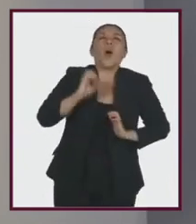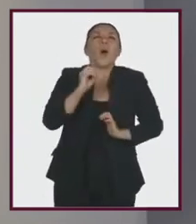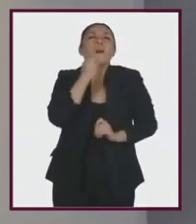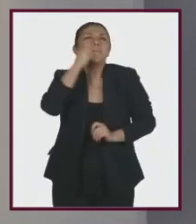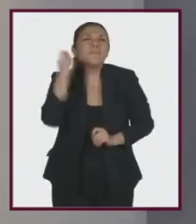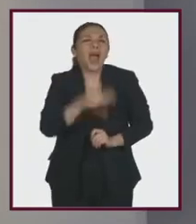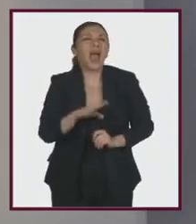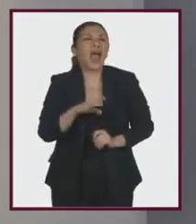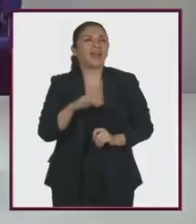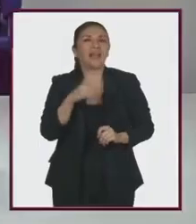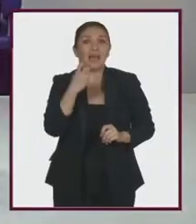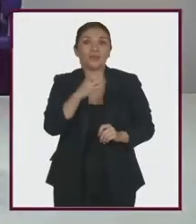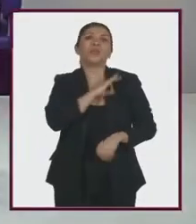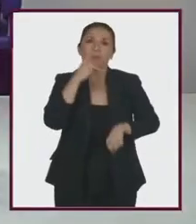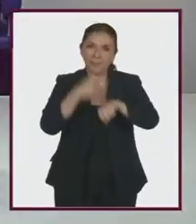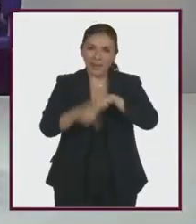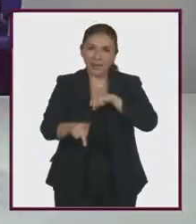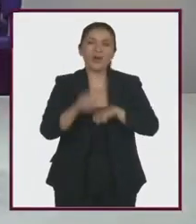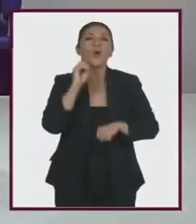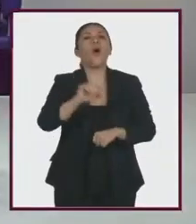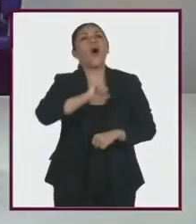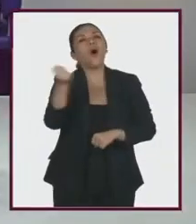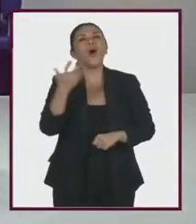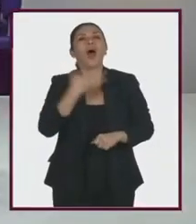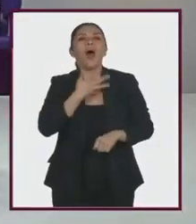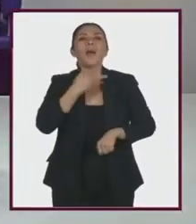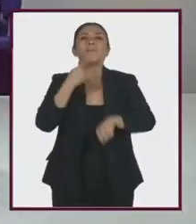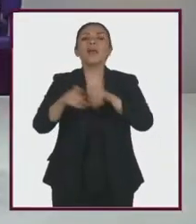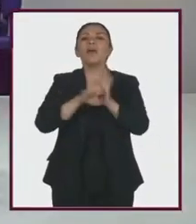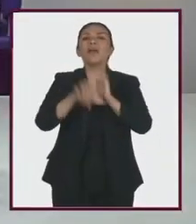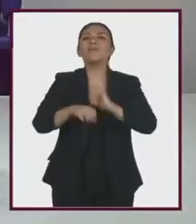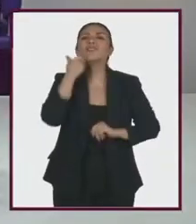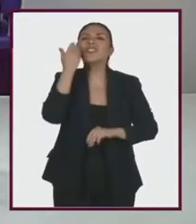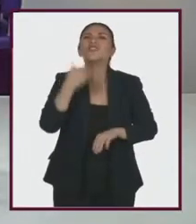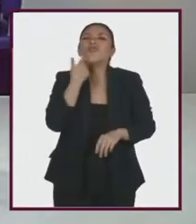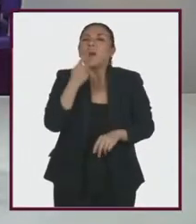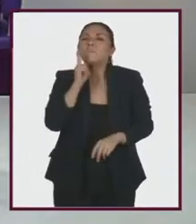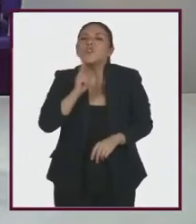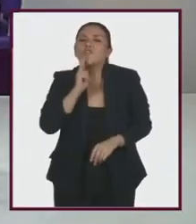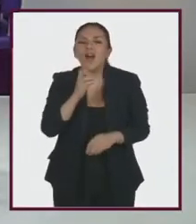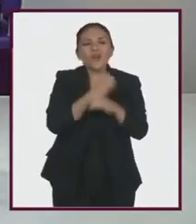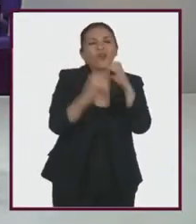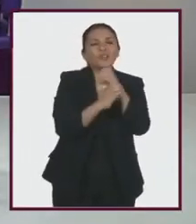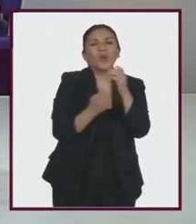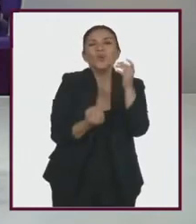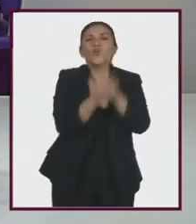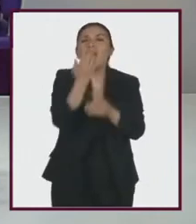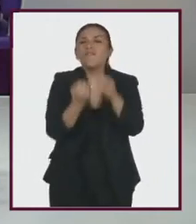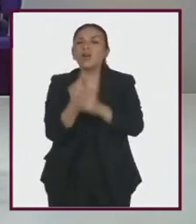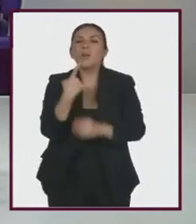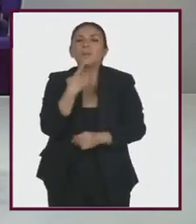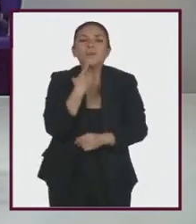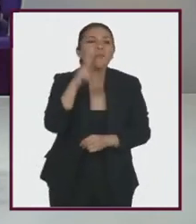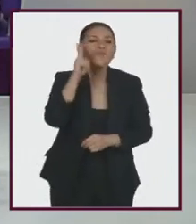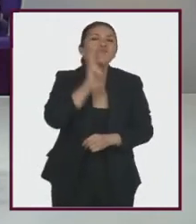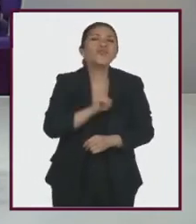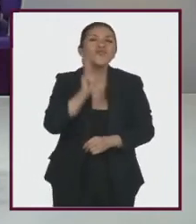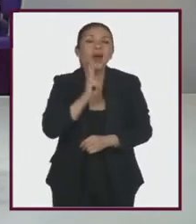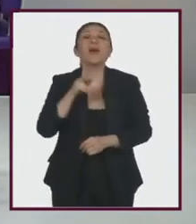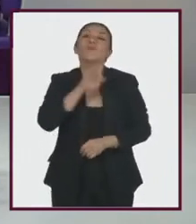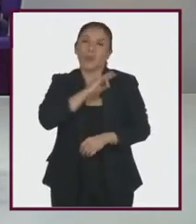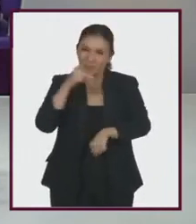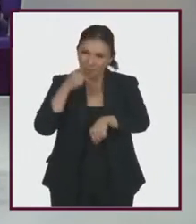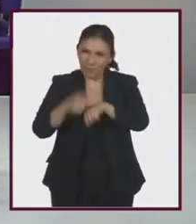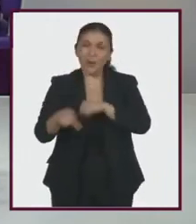mayor riesgo. Hay ciertas situaciones que nos llevan a buscar más la novedad y nos ponen en mayor riesgo, pero también es solo un factor